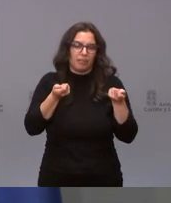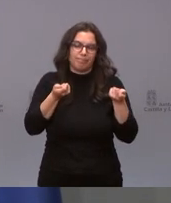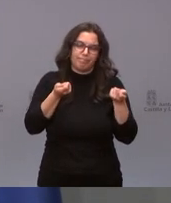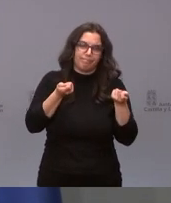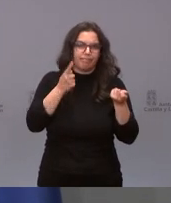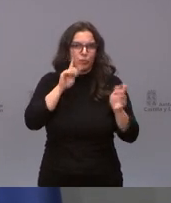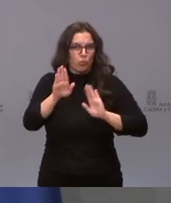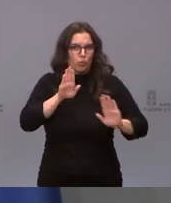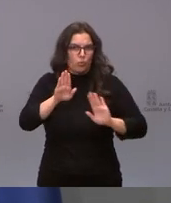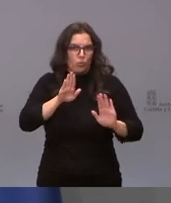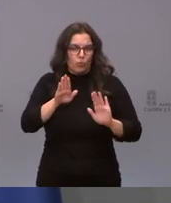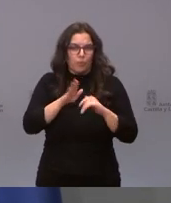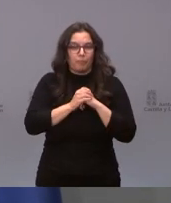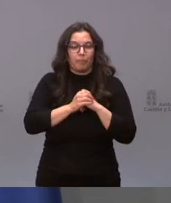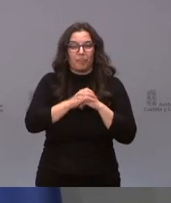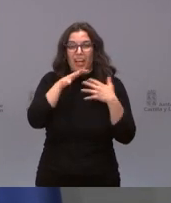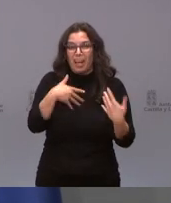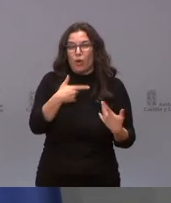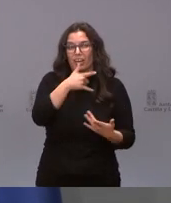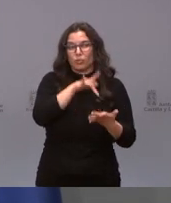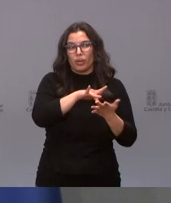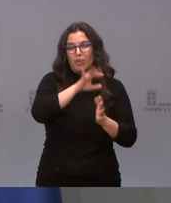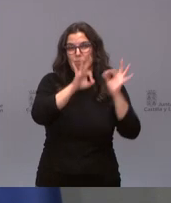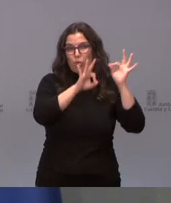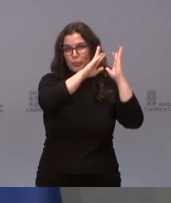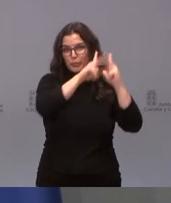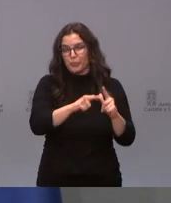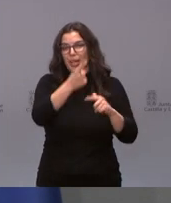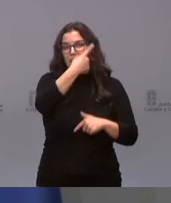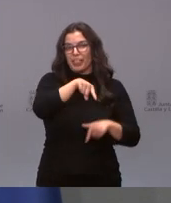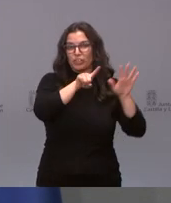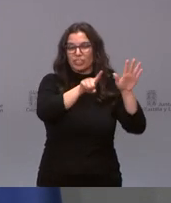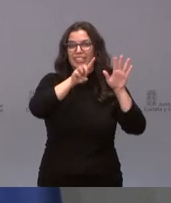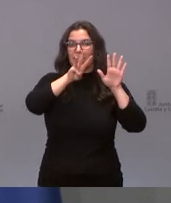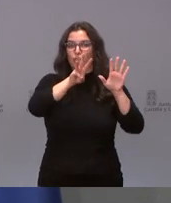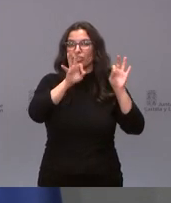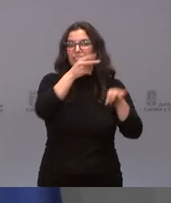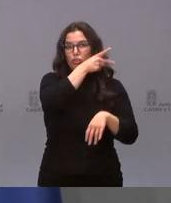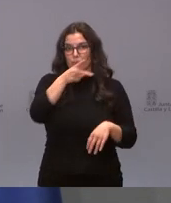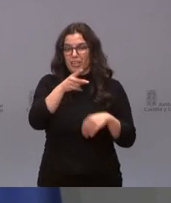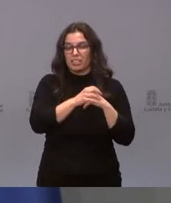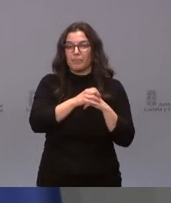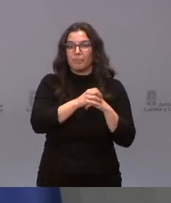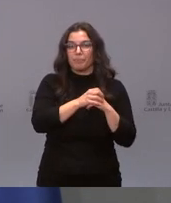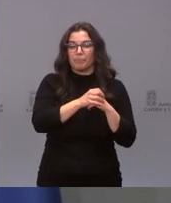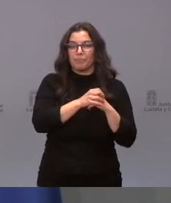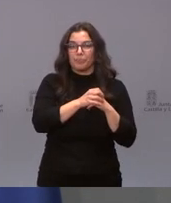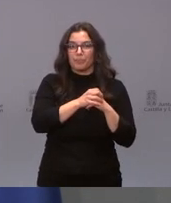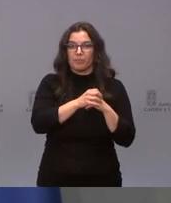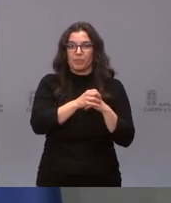cautos posibles ahora mismo tenía una incidencia acumulada de 168 en 14 días con